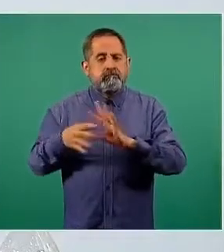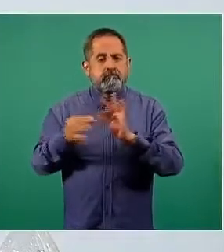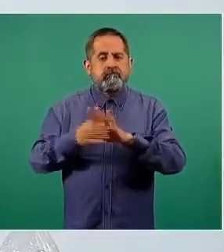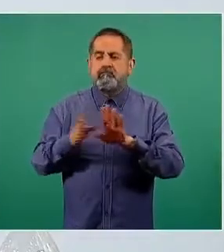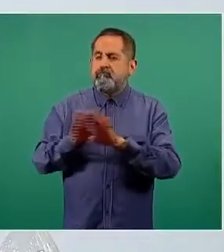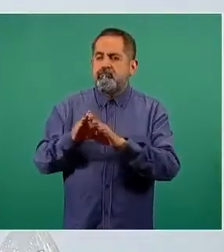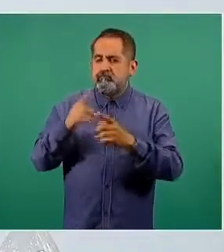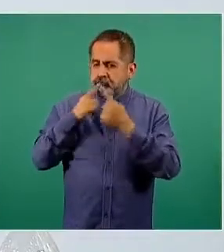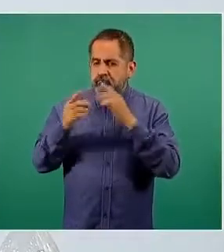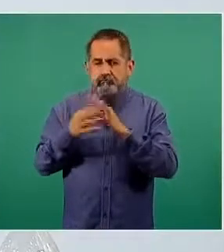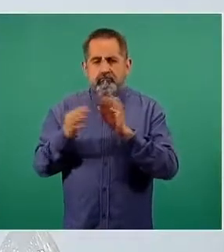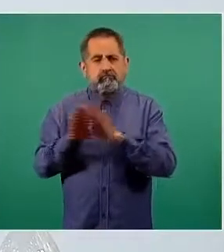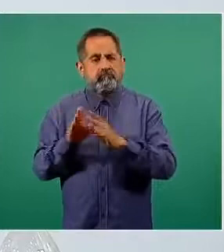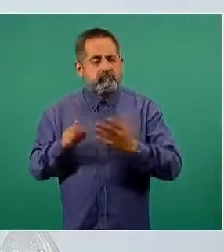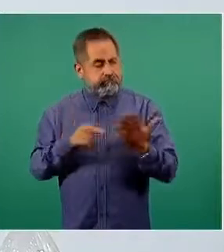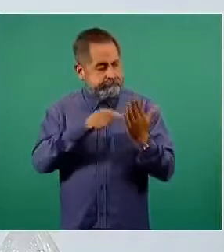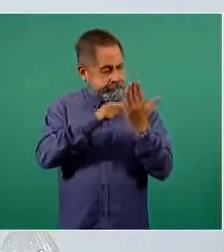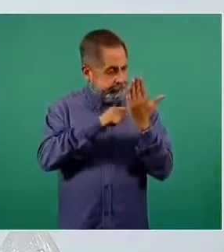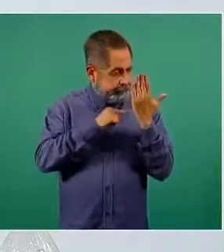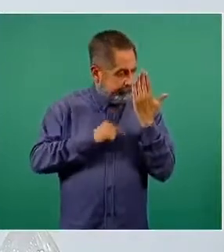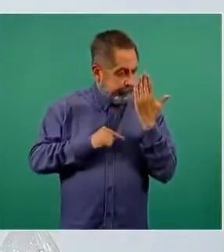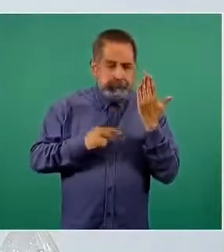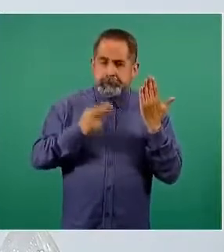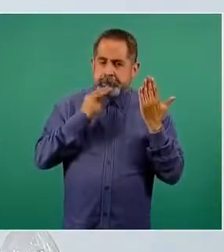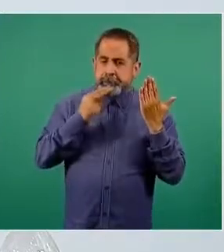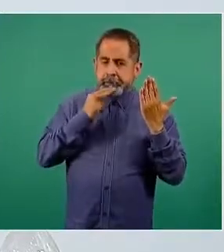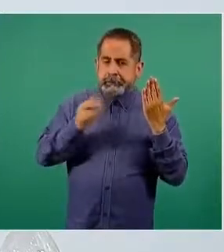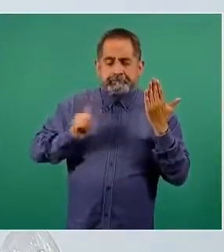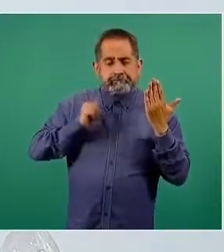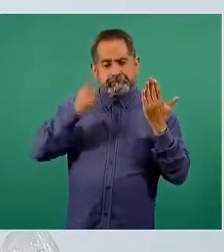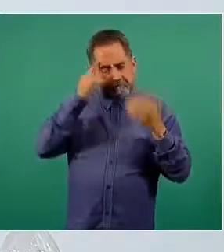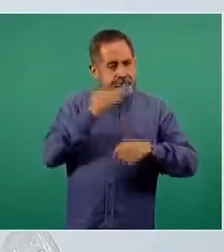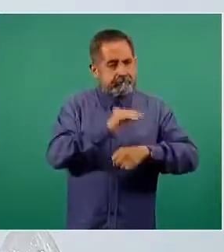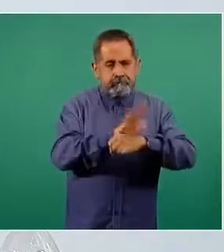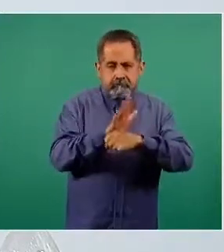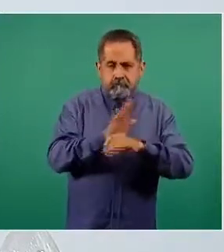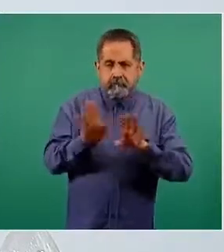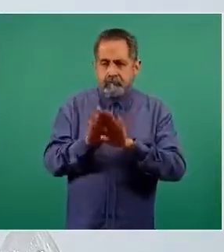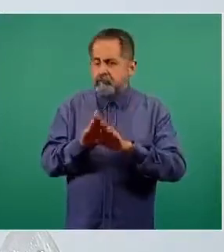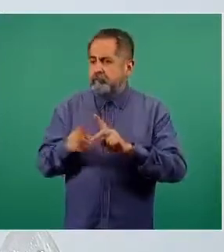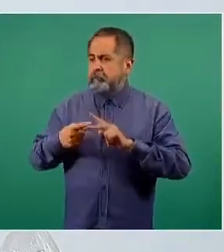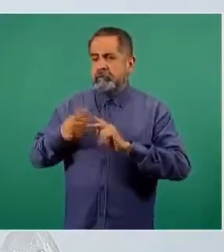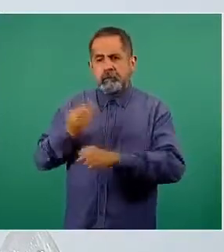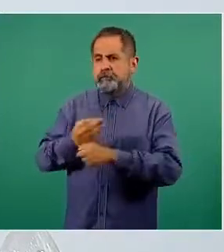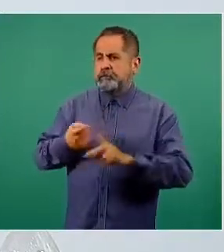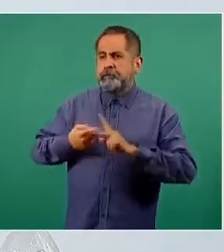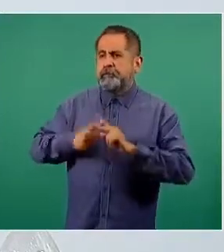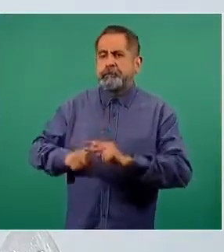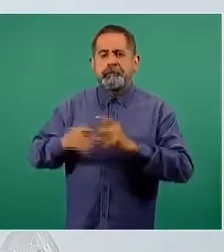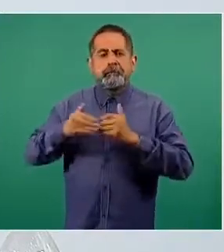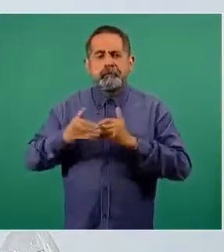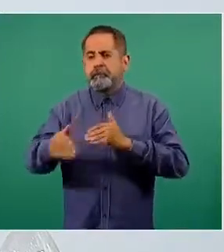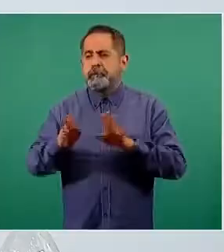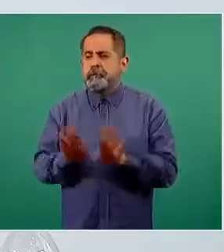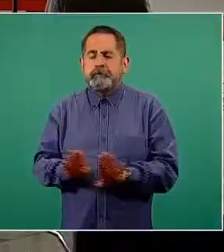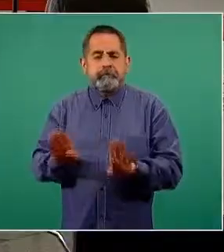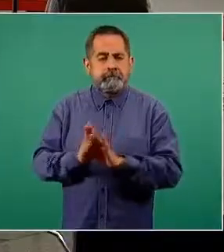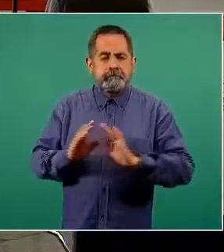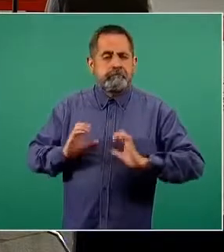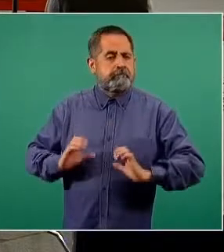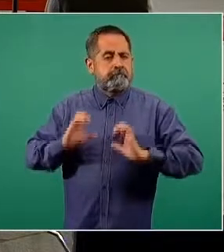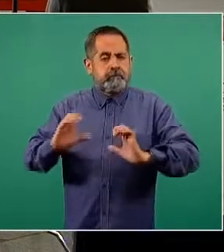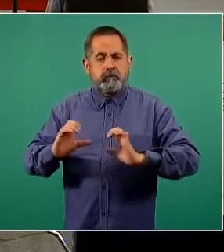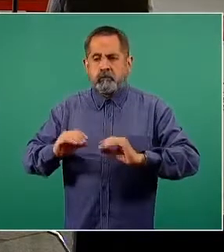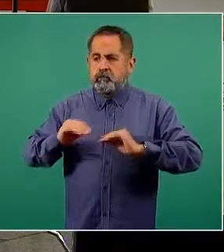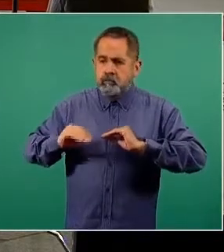invitando a aprovechar la pandemia para poner un punto de partida en la manera en la que